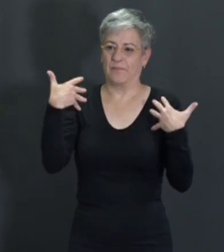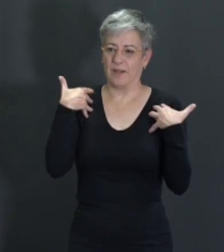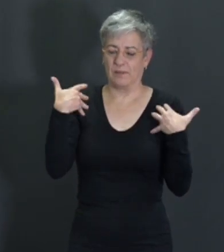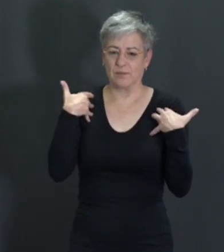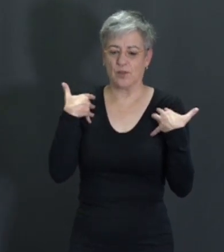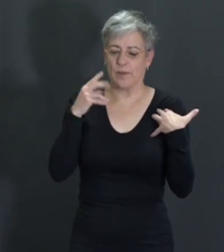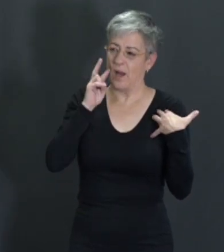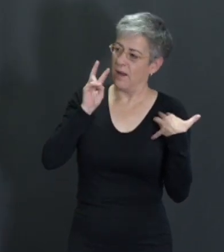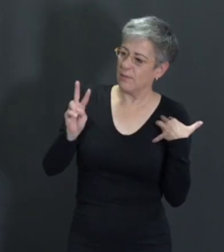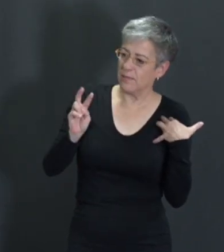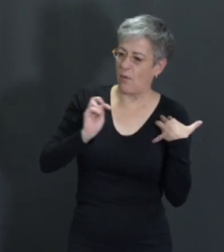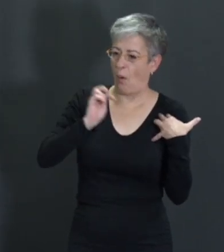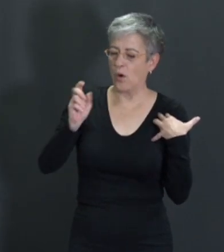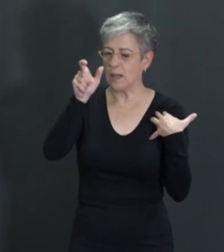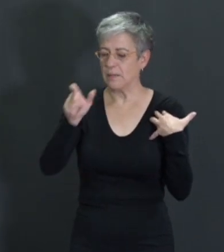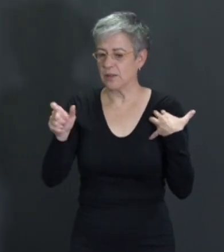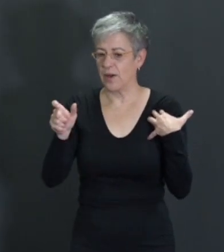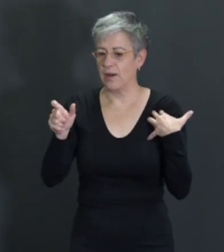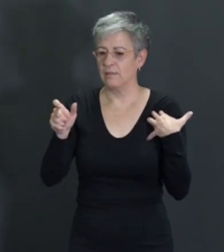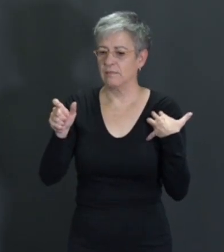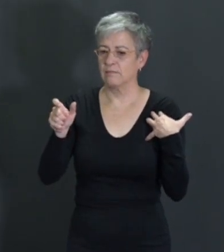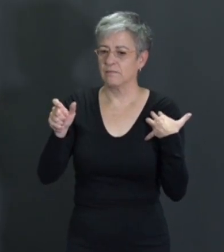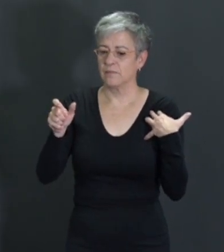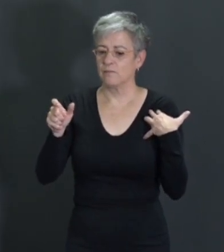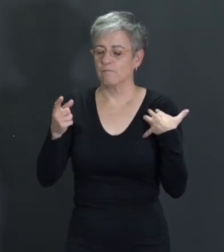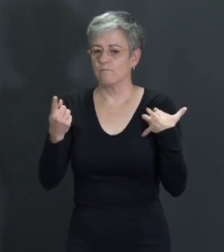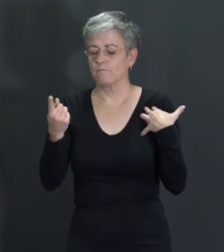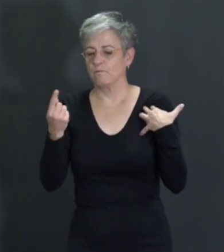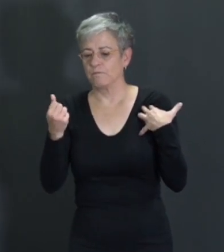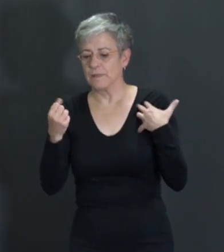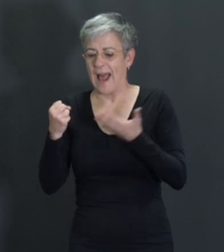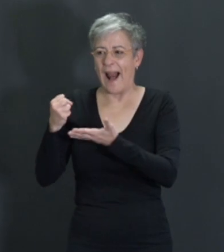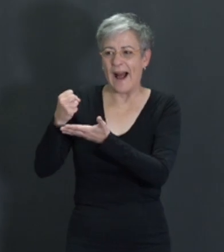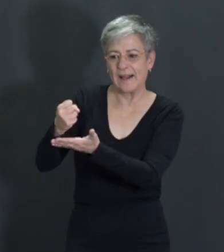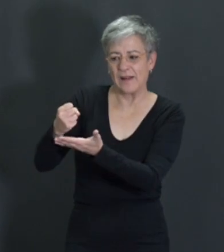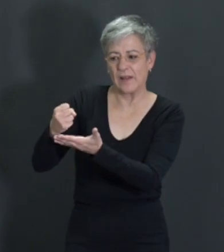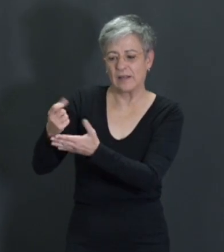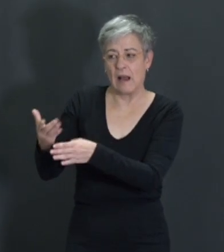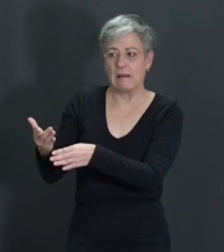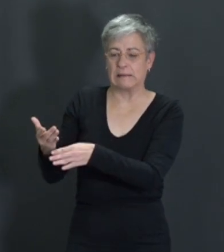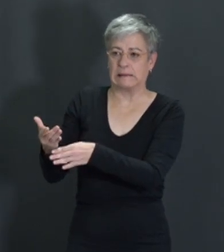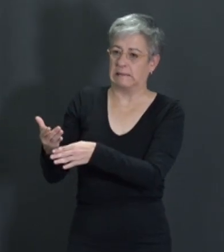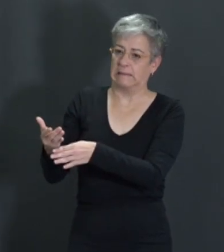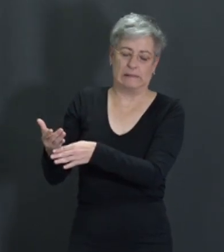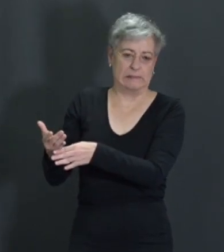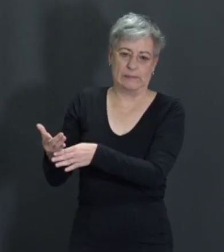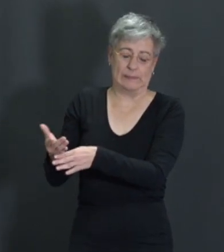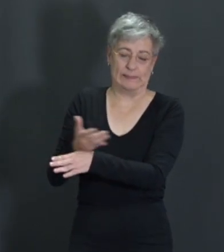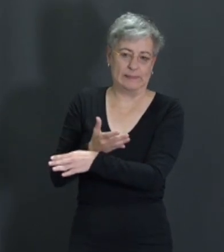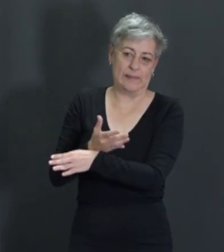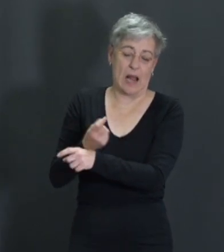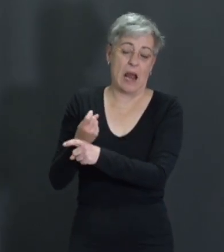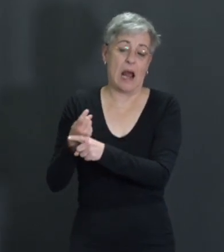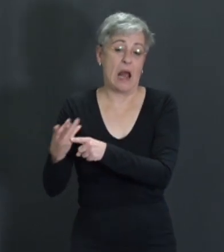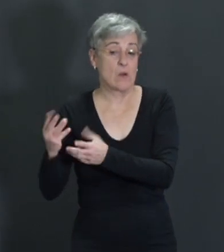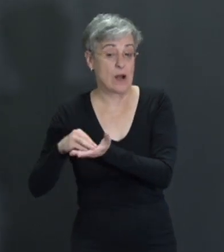bastante viendo que personas que han de alguna manera depositado toda su herencia antes de tiempo, pues bueno, unas veces eso